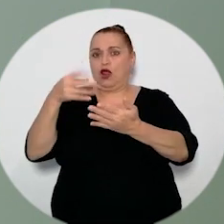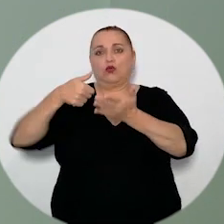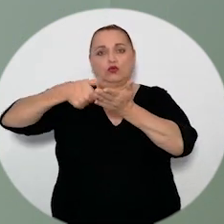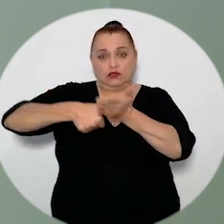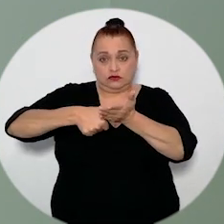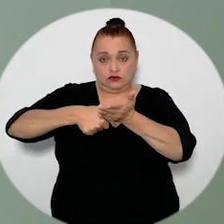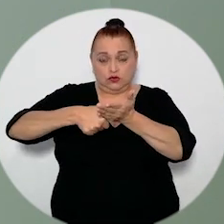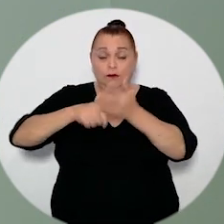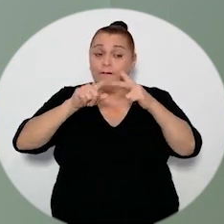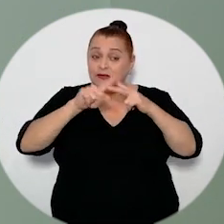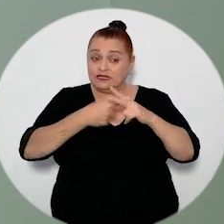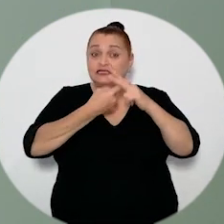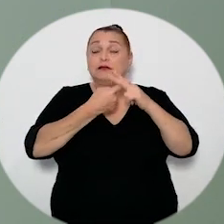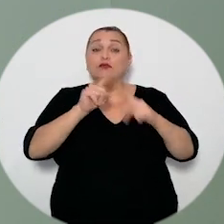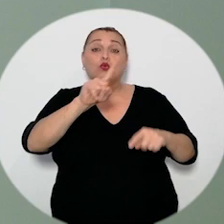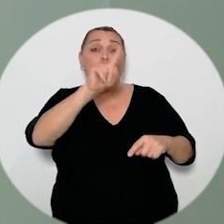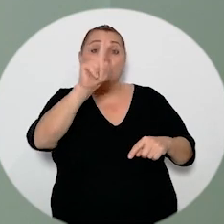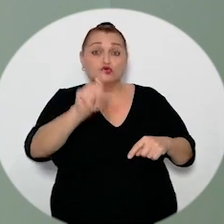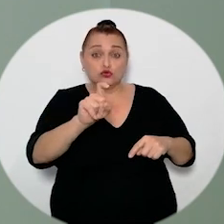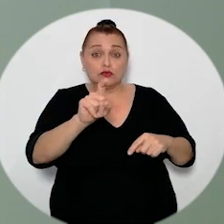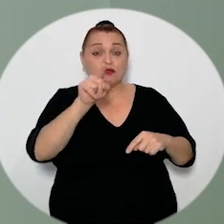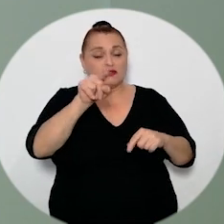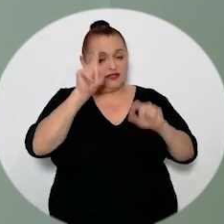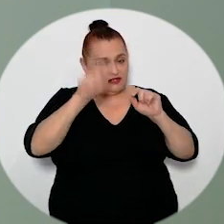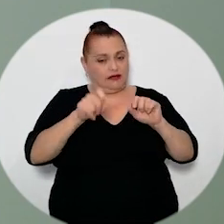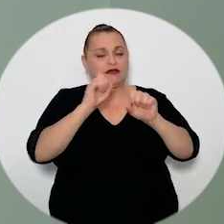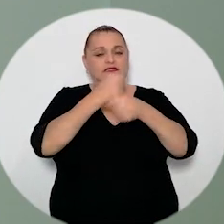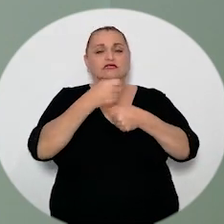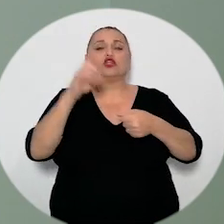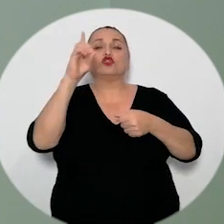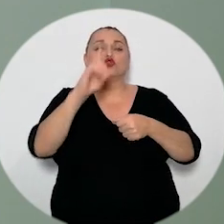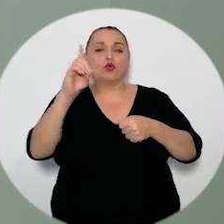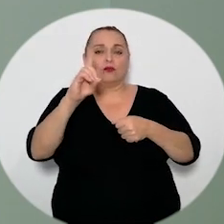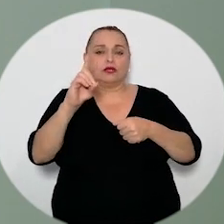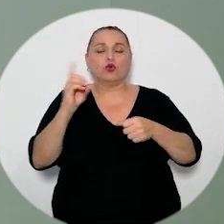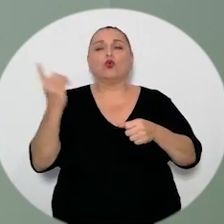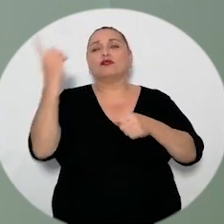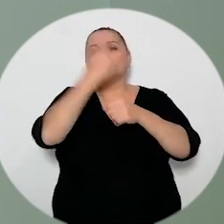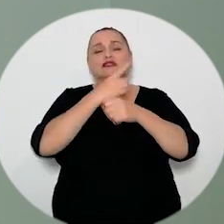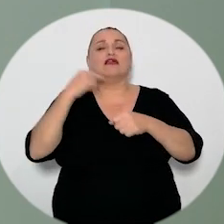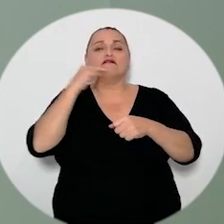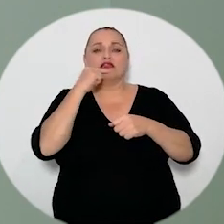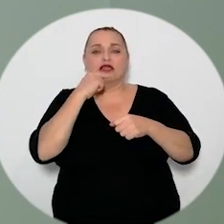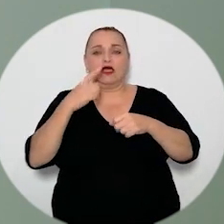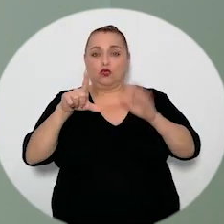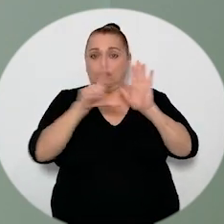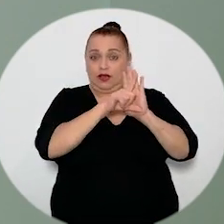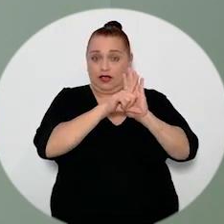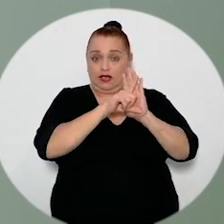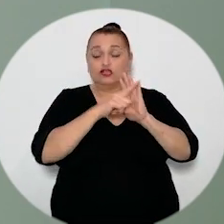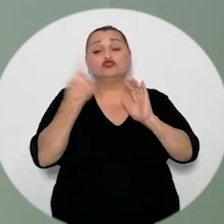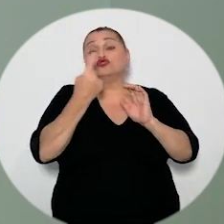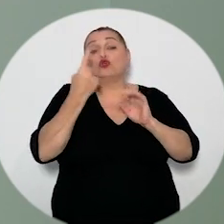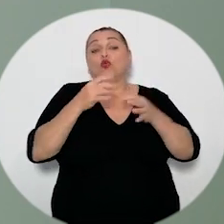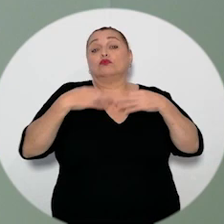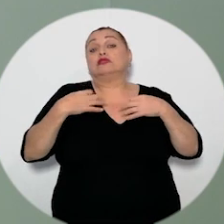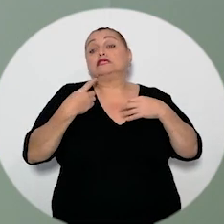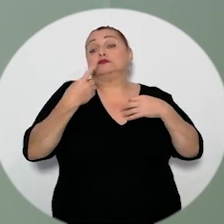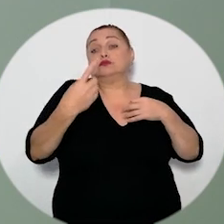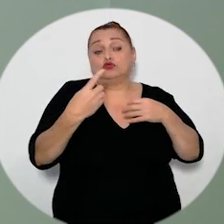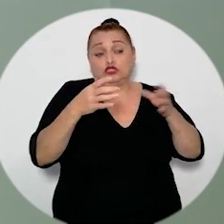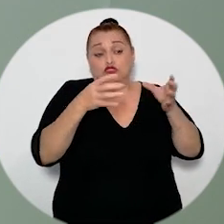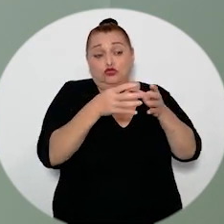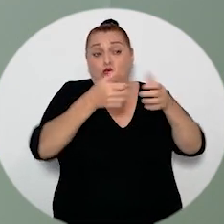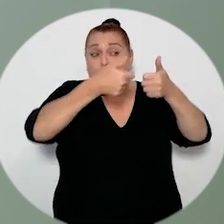de la votación. En principio, la consulta debe celebrarse un domingo o un día feriado de ley, salvo disposición